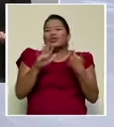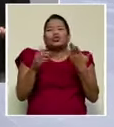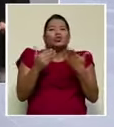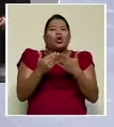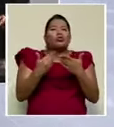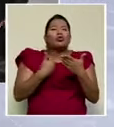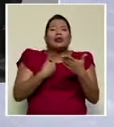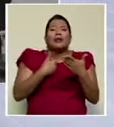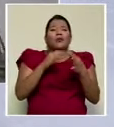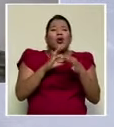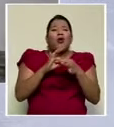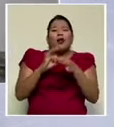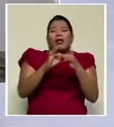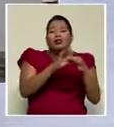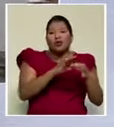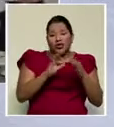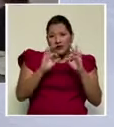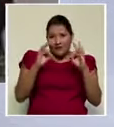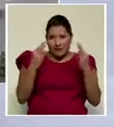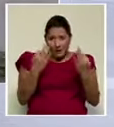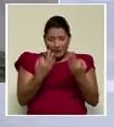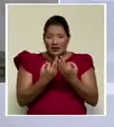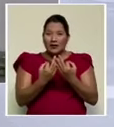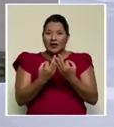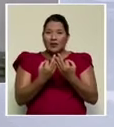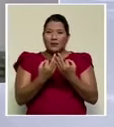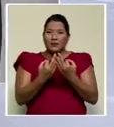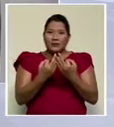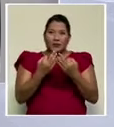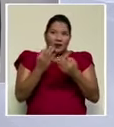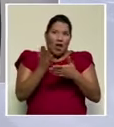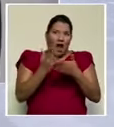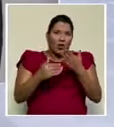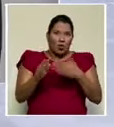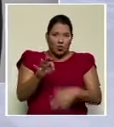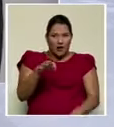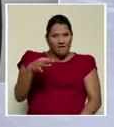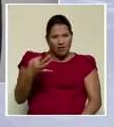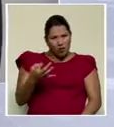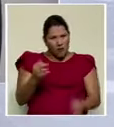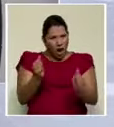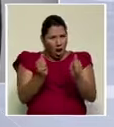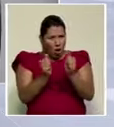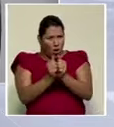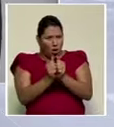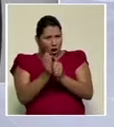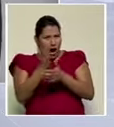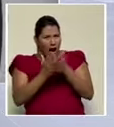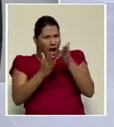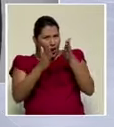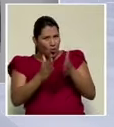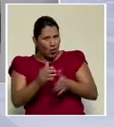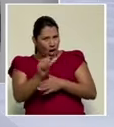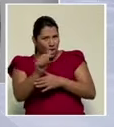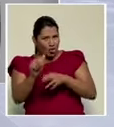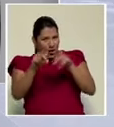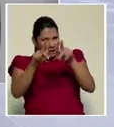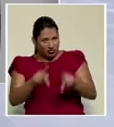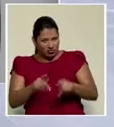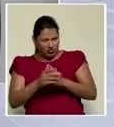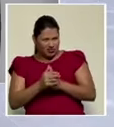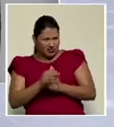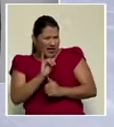de consanguinidad o afinidad de alguna naturaleza con alguien. Esto es una circunstancia que el tribunal ha